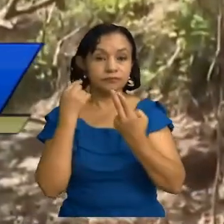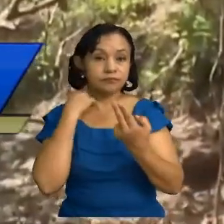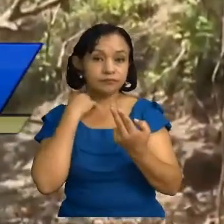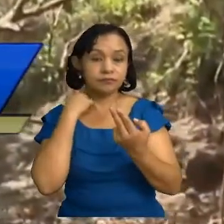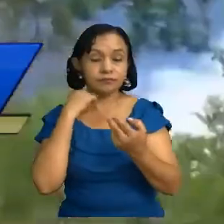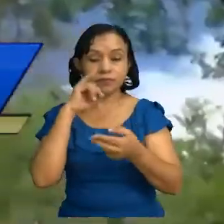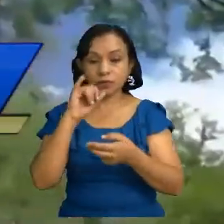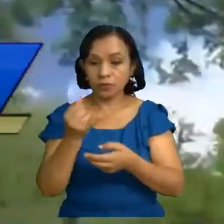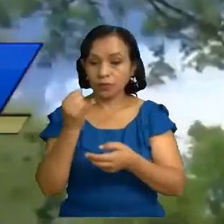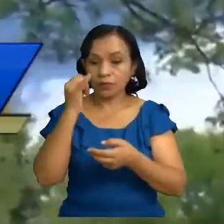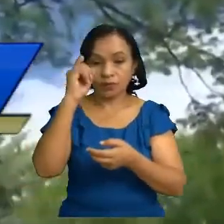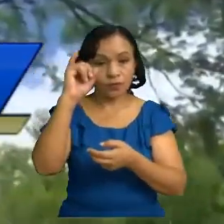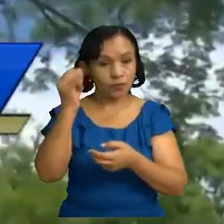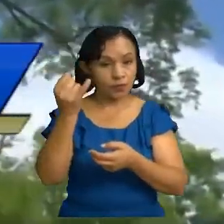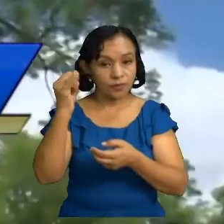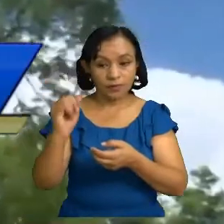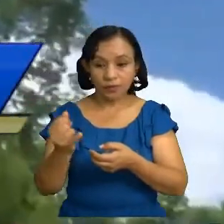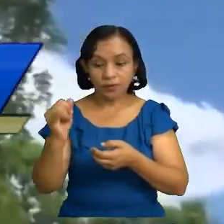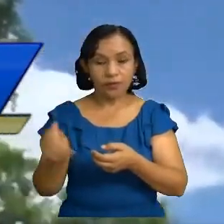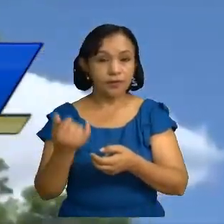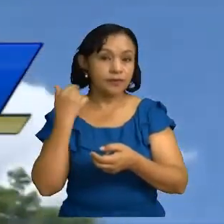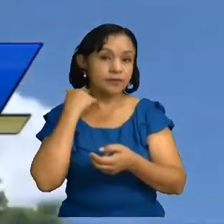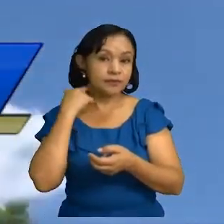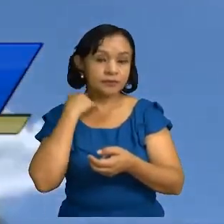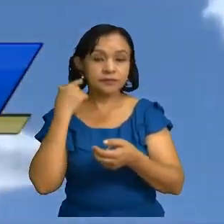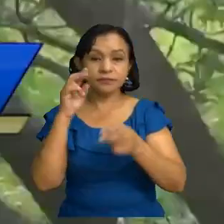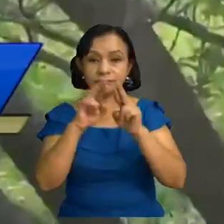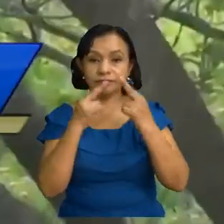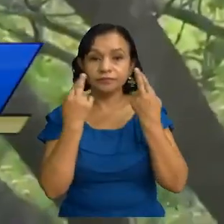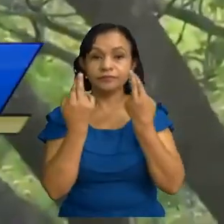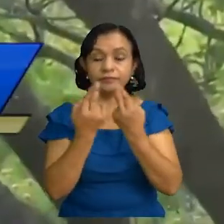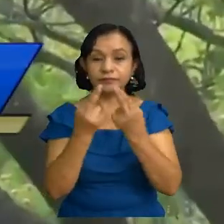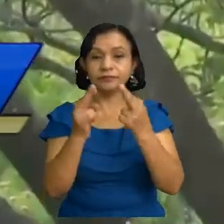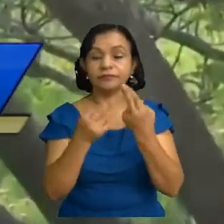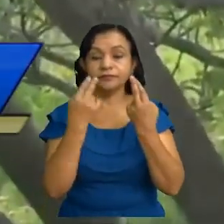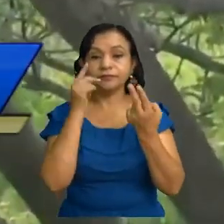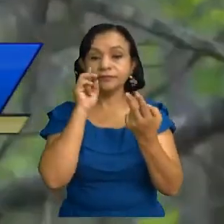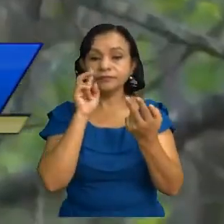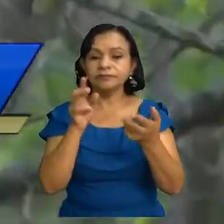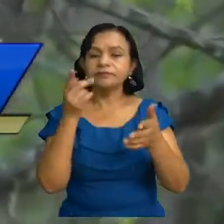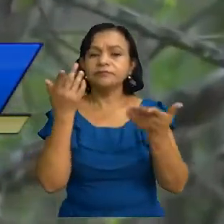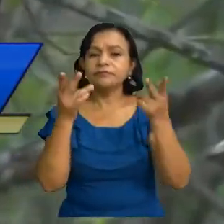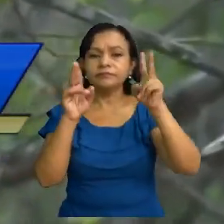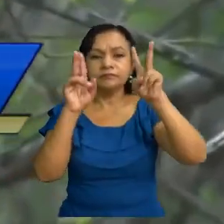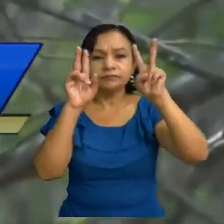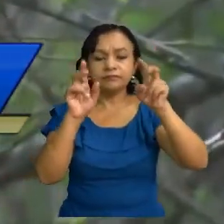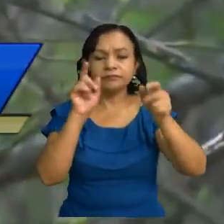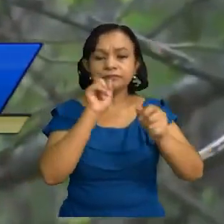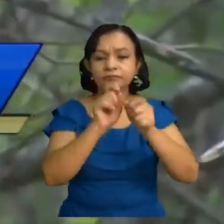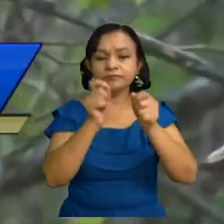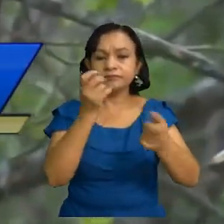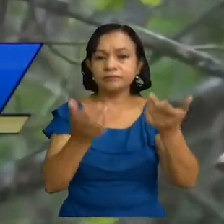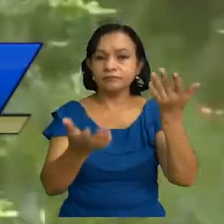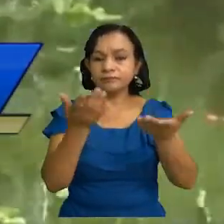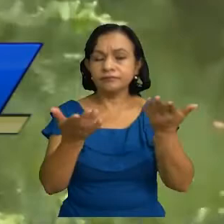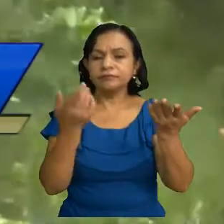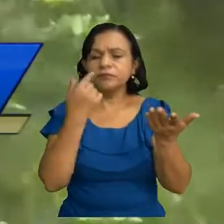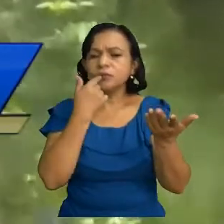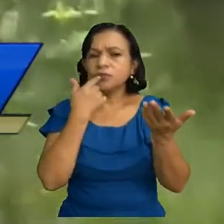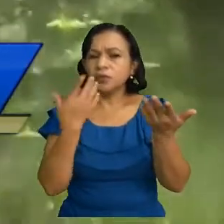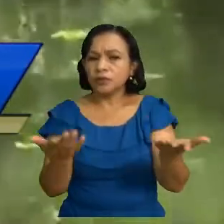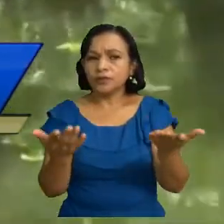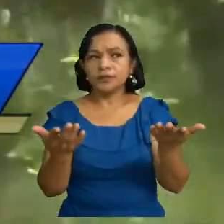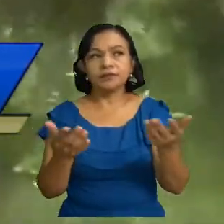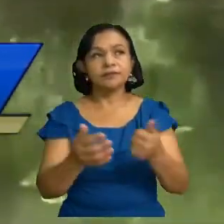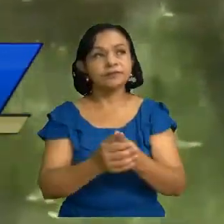los jueves nos reunimos para analizar la incidencia de quema e incendio ver las causas